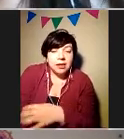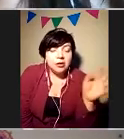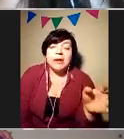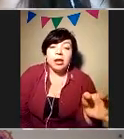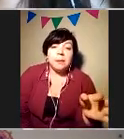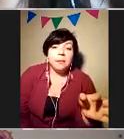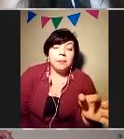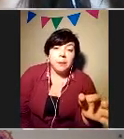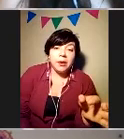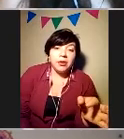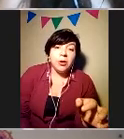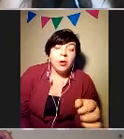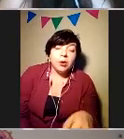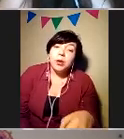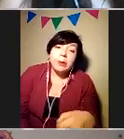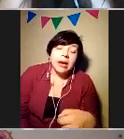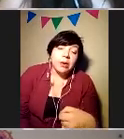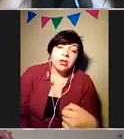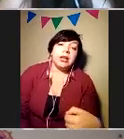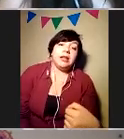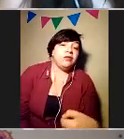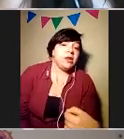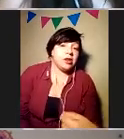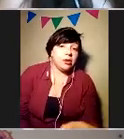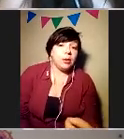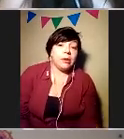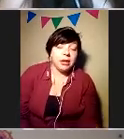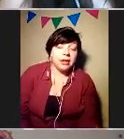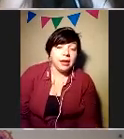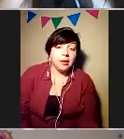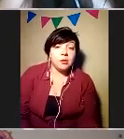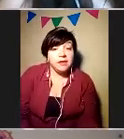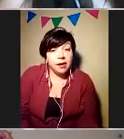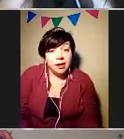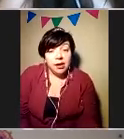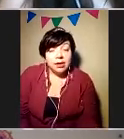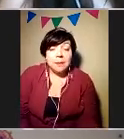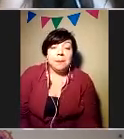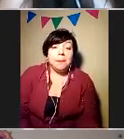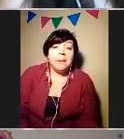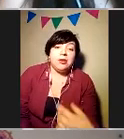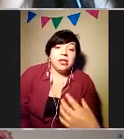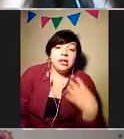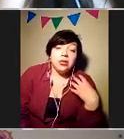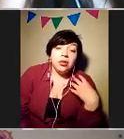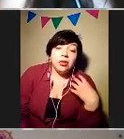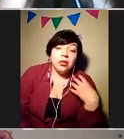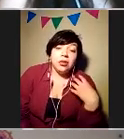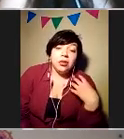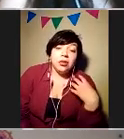diseño independiente tiene, pero cuando uno le paga a una persona que le está confeccionando una prenda exclusiva, está